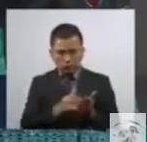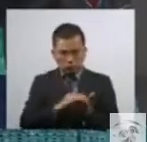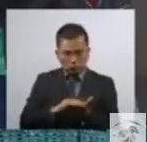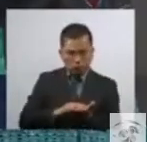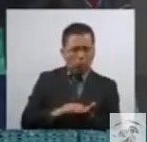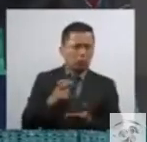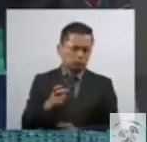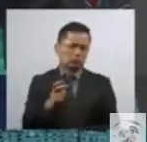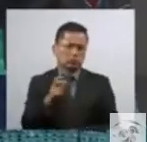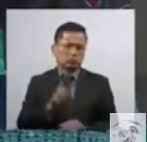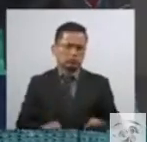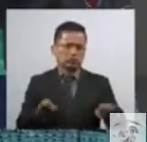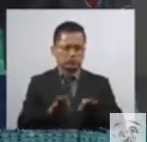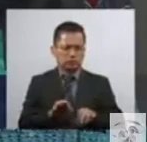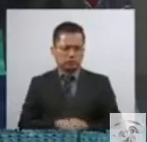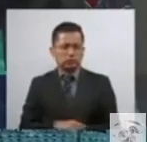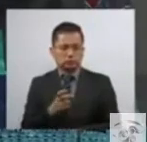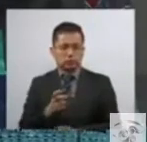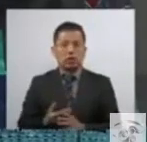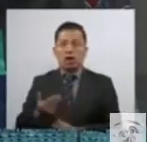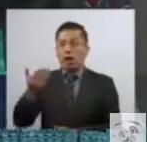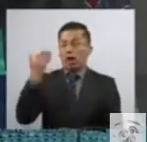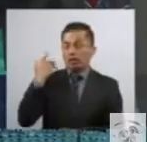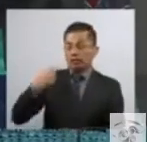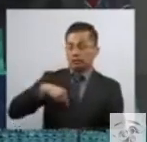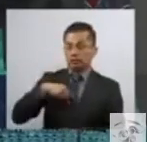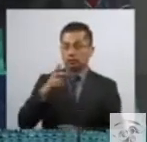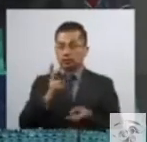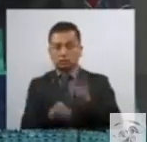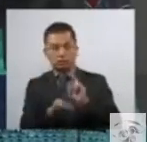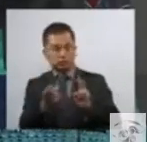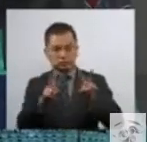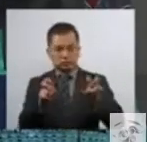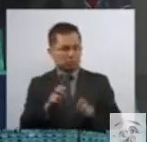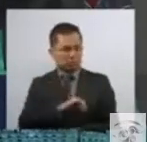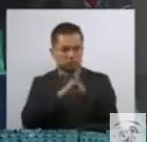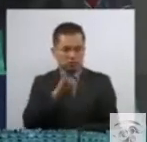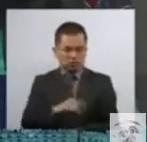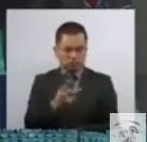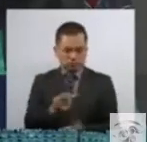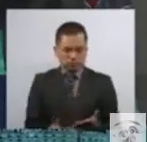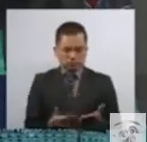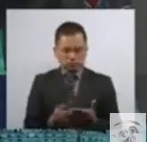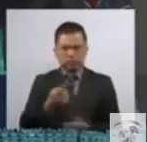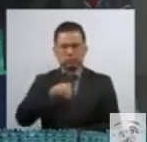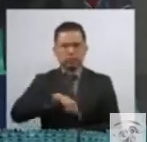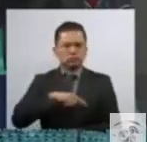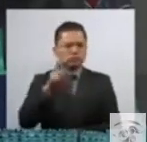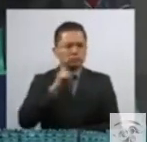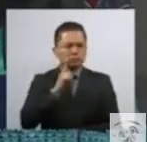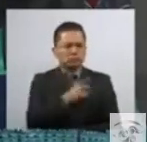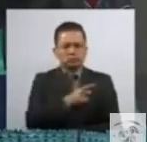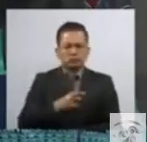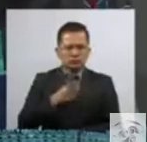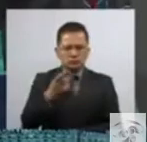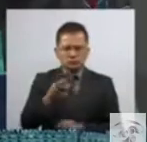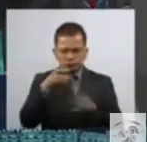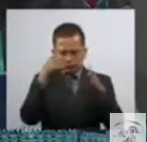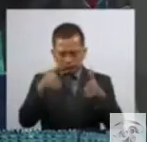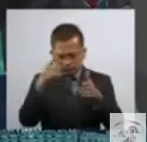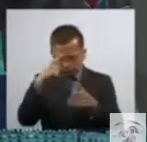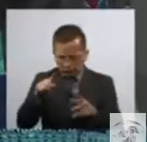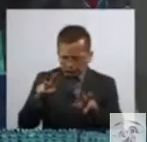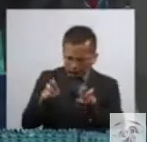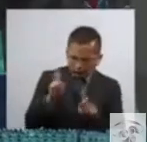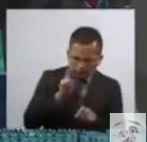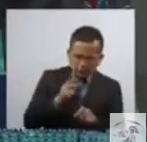nos habíamos atrevido a hablar, pero para eso llegó la paridad, para que las mujeres en esta tribuna hablemos de los temas que nos afectan y que